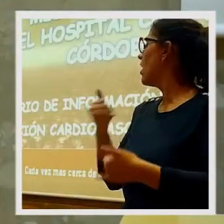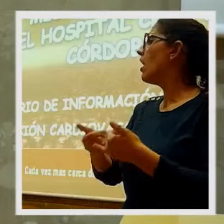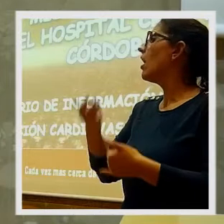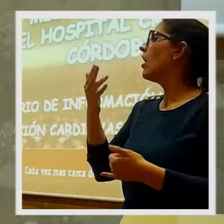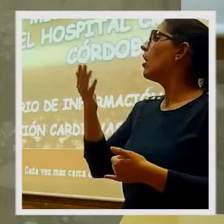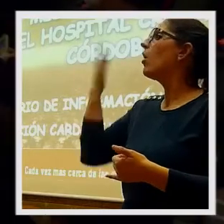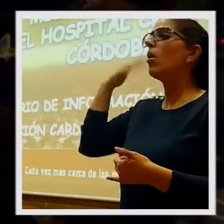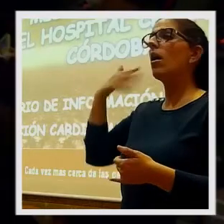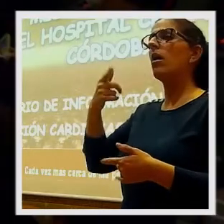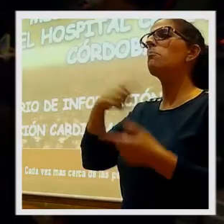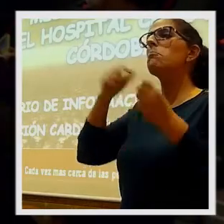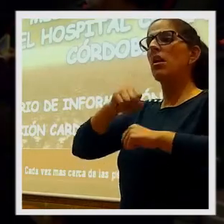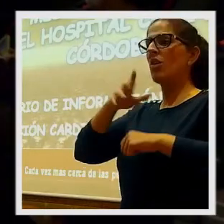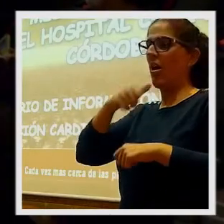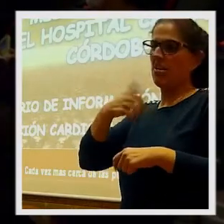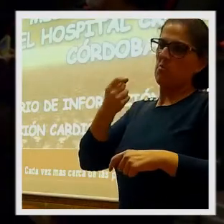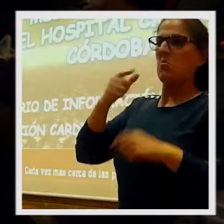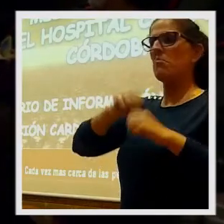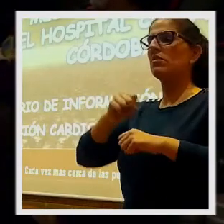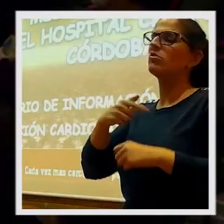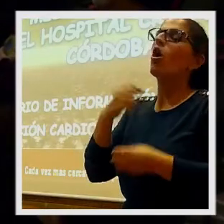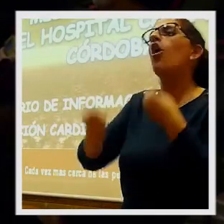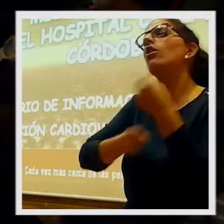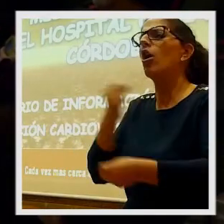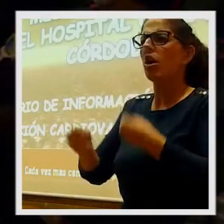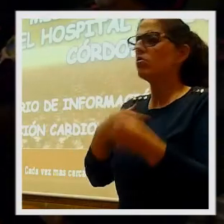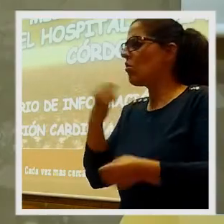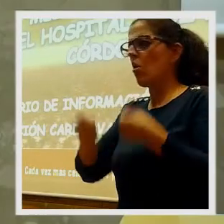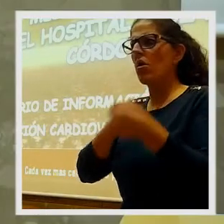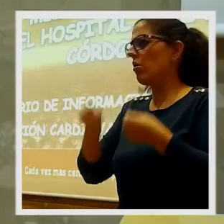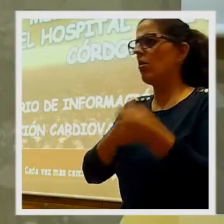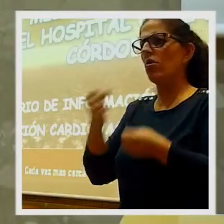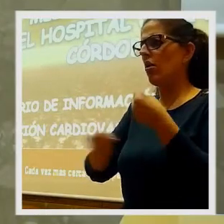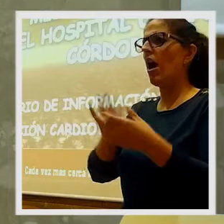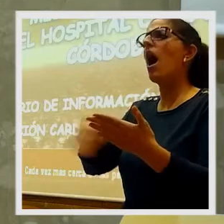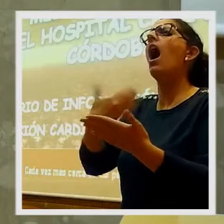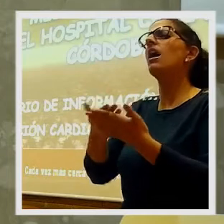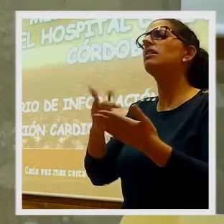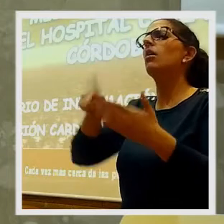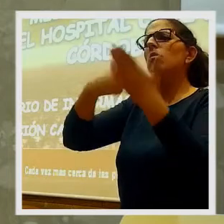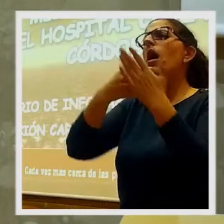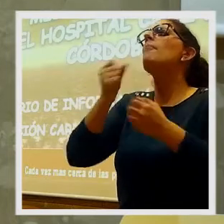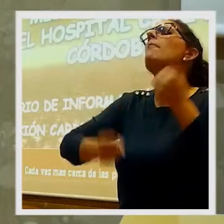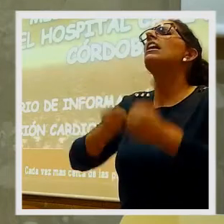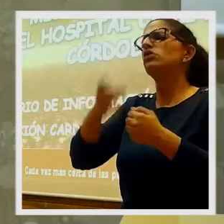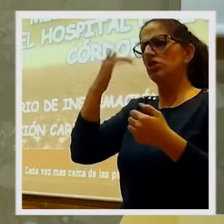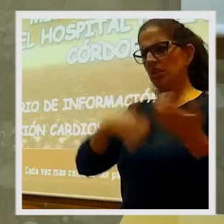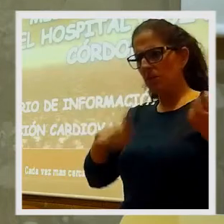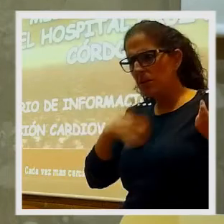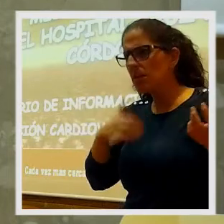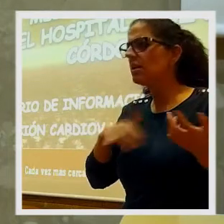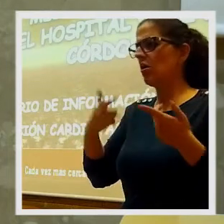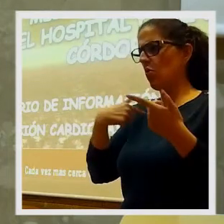ya de mayorcito, me ha dado por correr, cada vez más, hasta que me inscribí en la Maratón de Sevilla. Hice